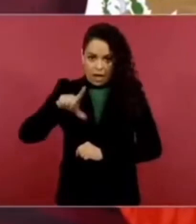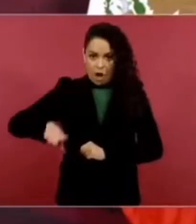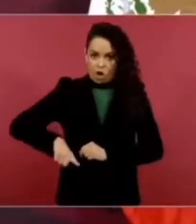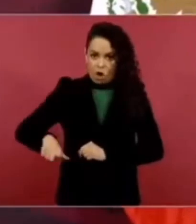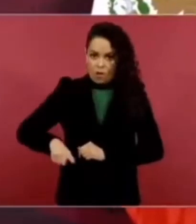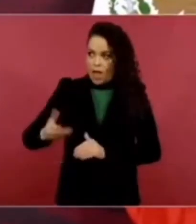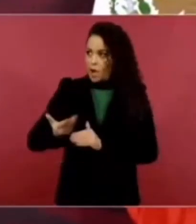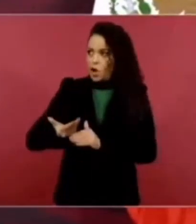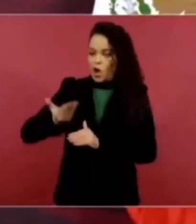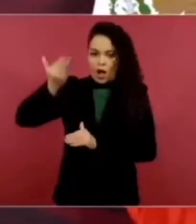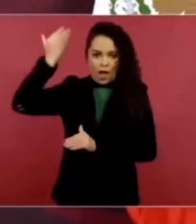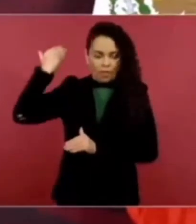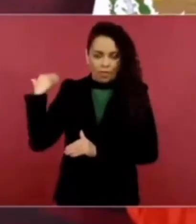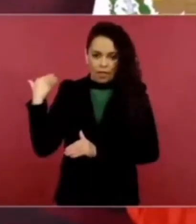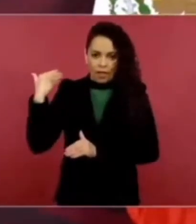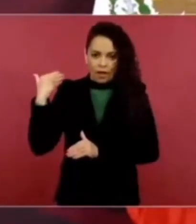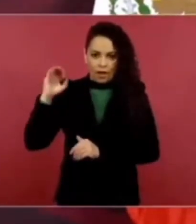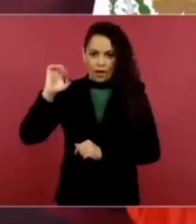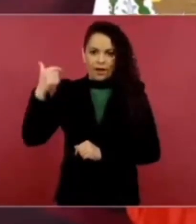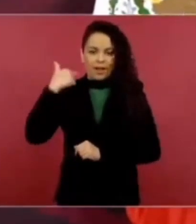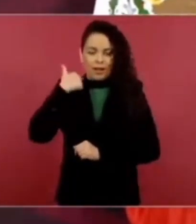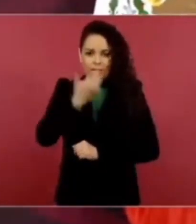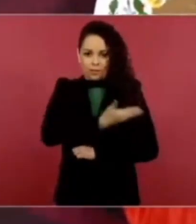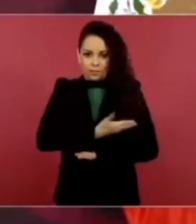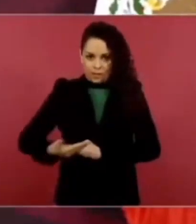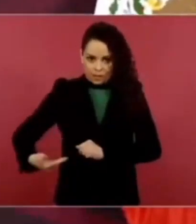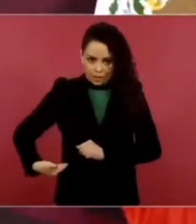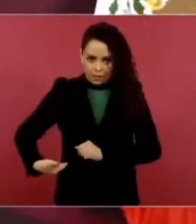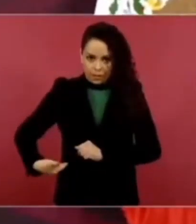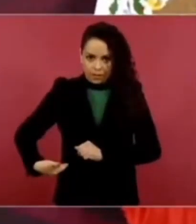constatar de que fue una venganza